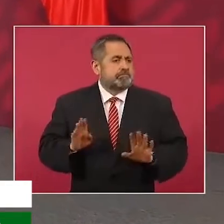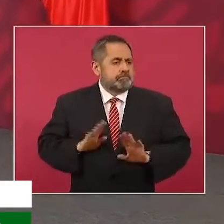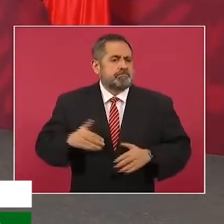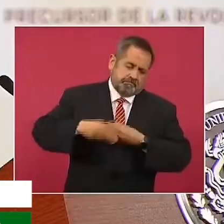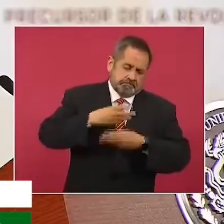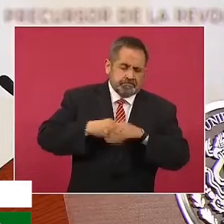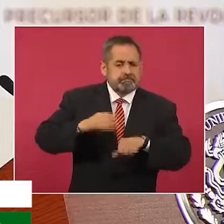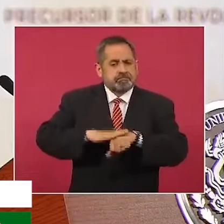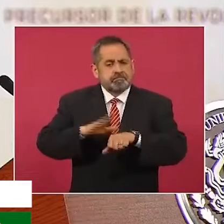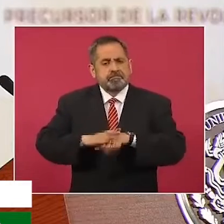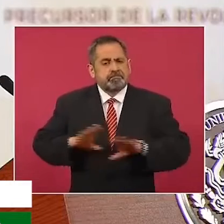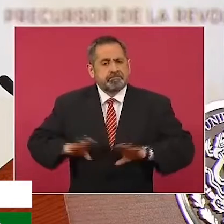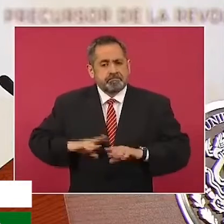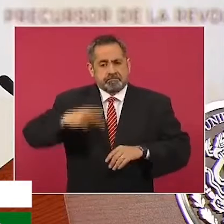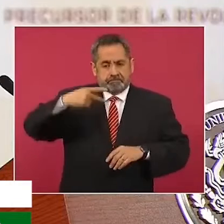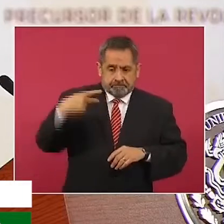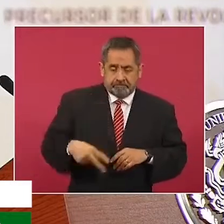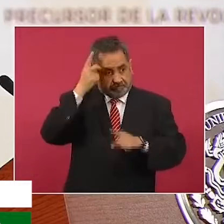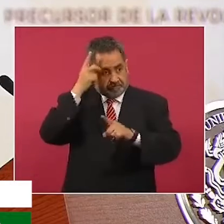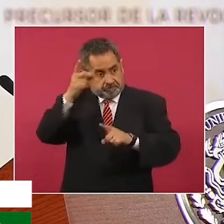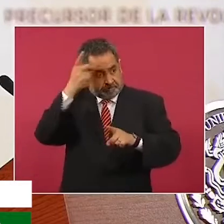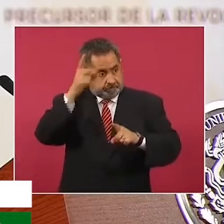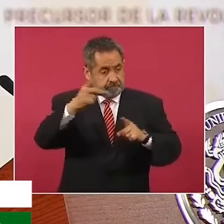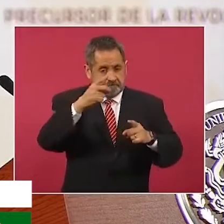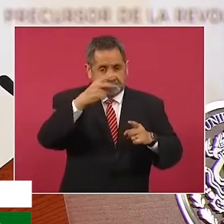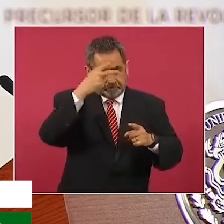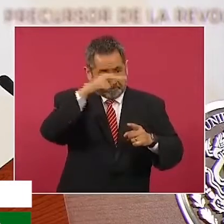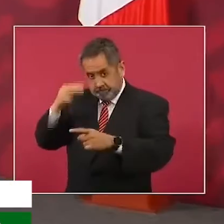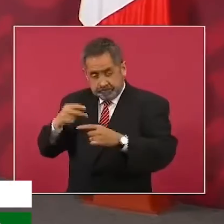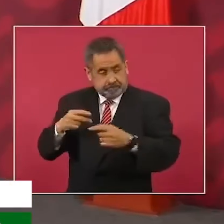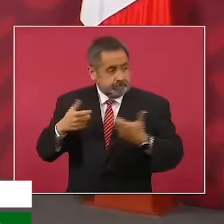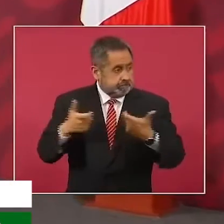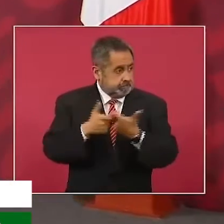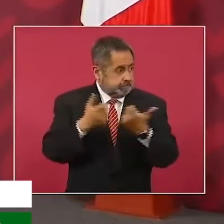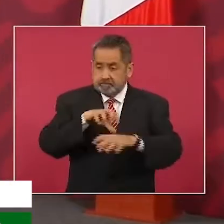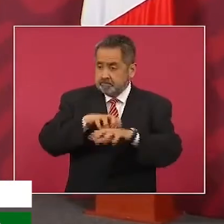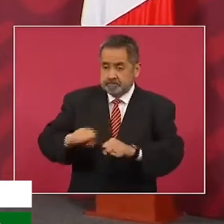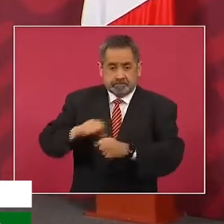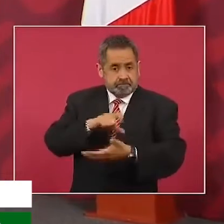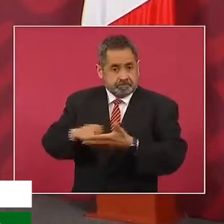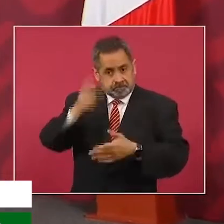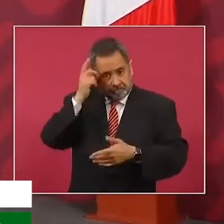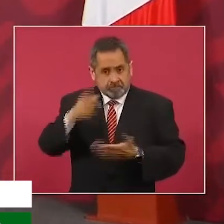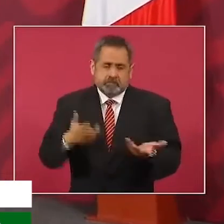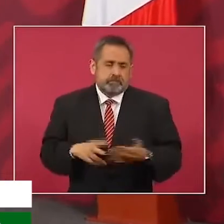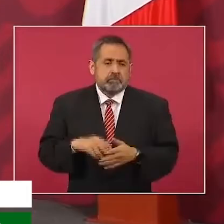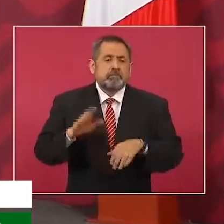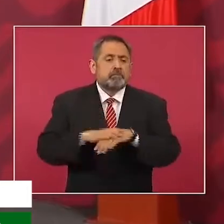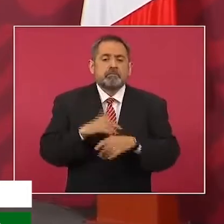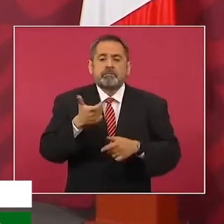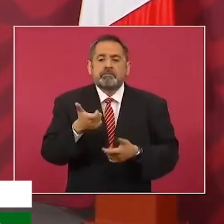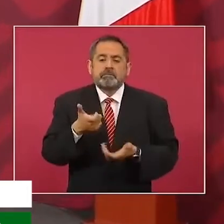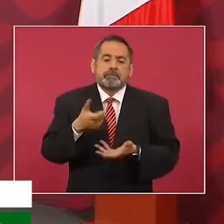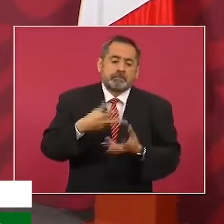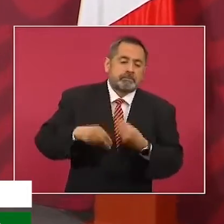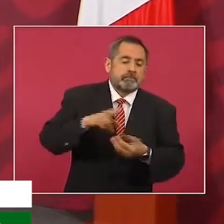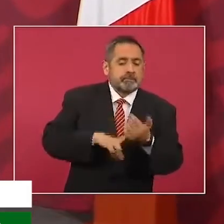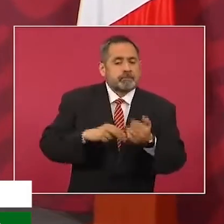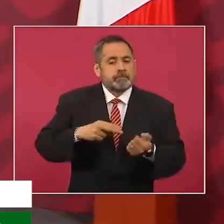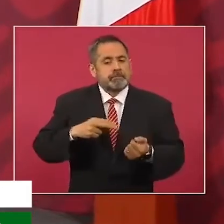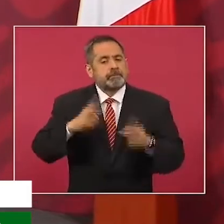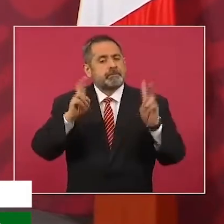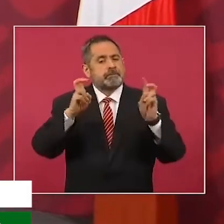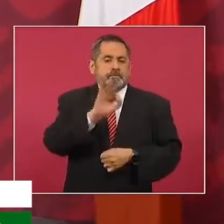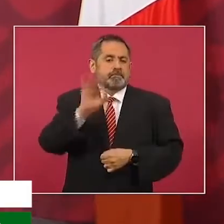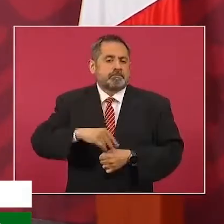ventajas si el banco está en manos de mexicanos, porque las utilidades, por lo general, de